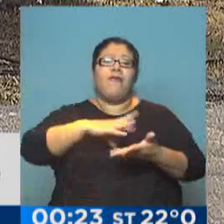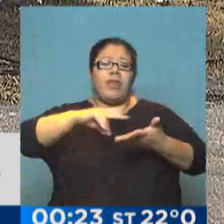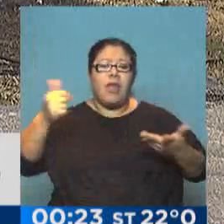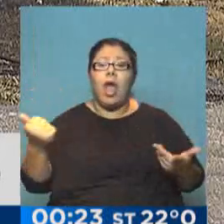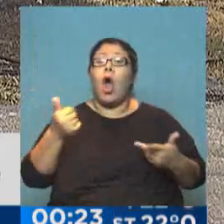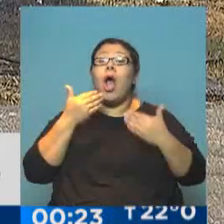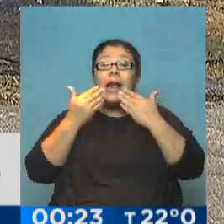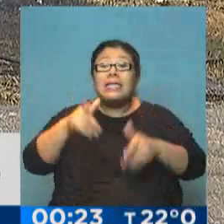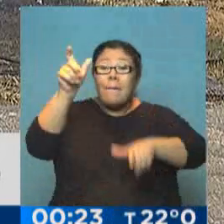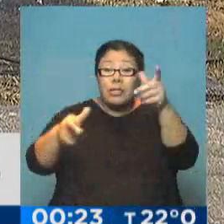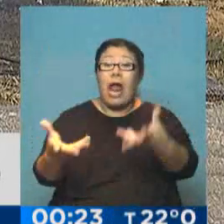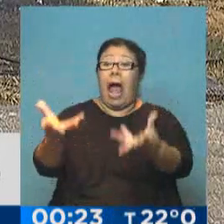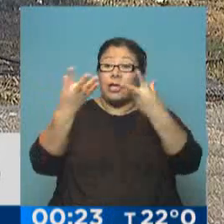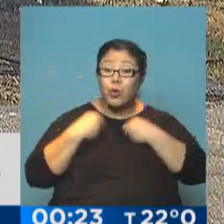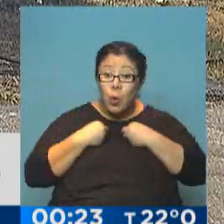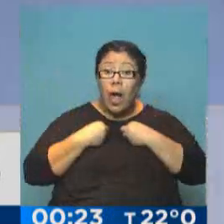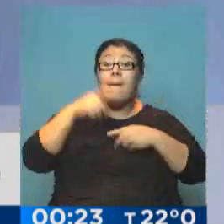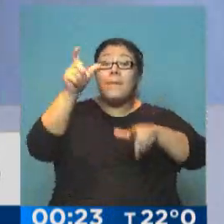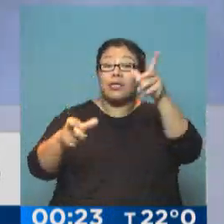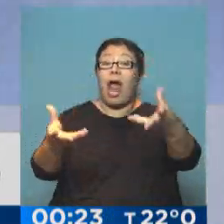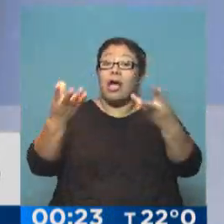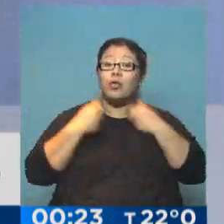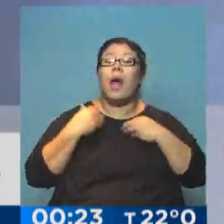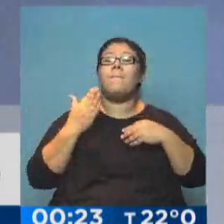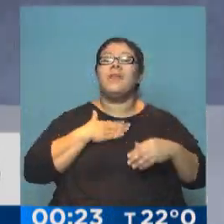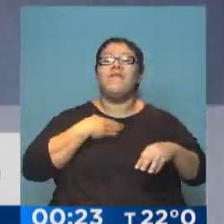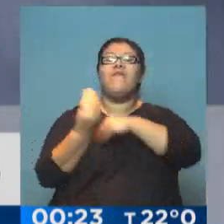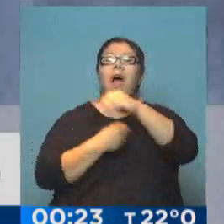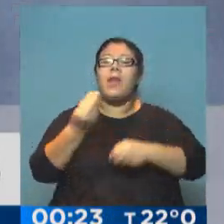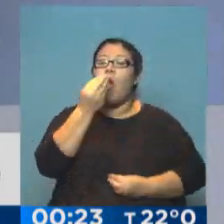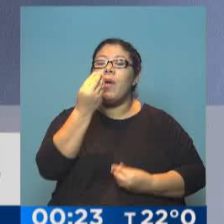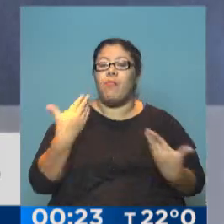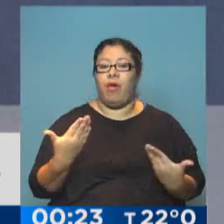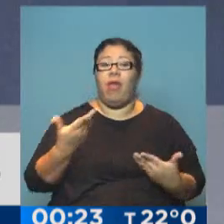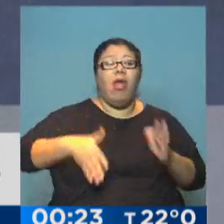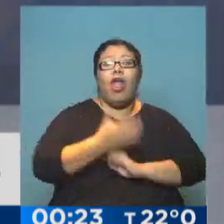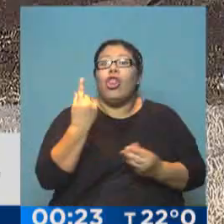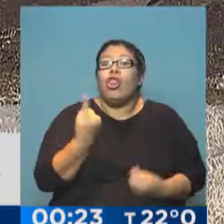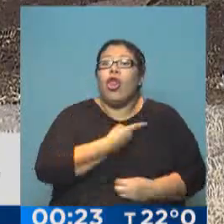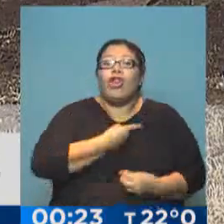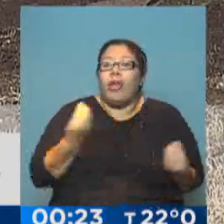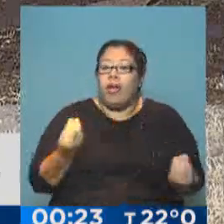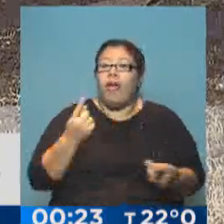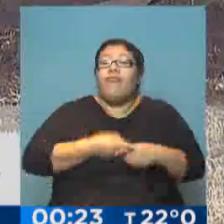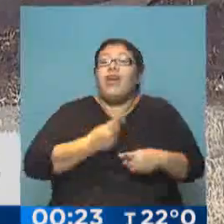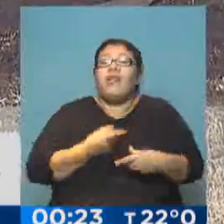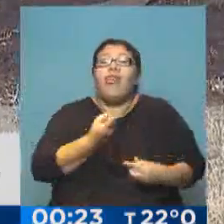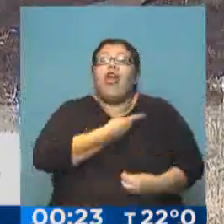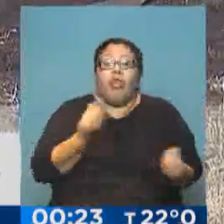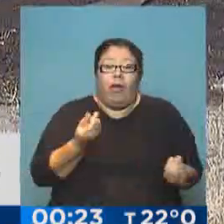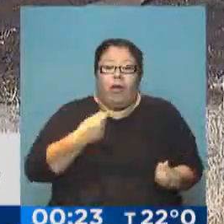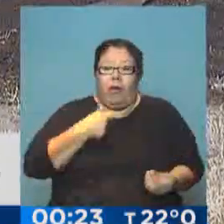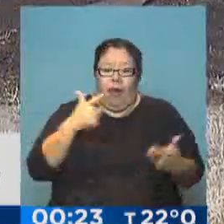a ellos, gracias a la solidaridad de la gente, mi familia come. Y por eso, ¿dónde me voy a ir? ¿Voy a ir a dónde? ¿A pasar la fiesta qué? Si no tengo